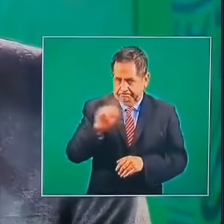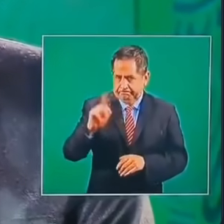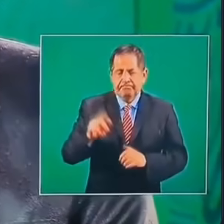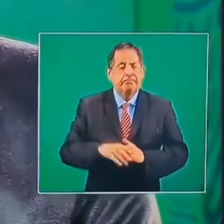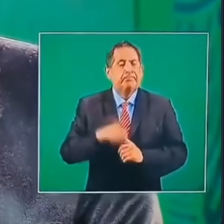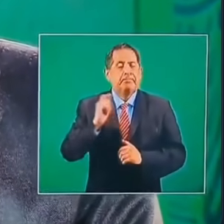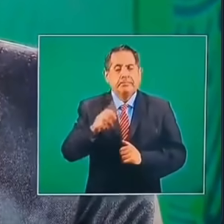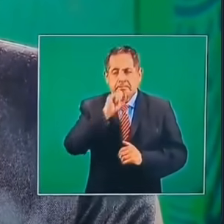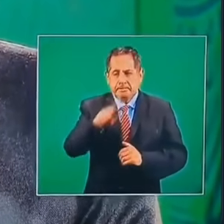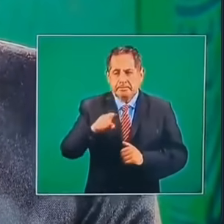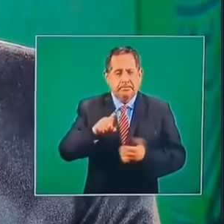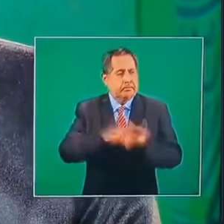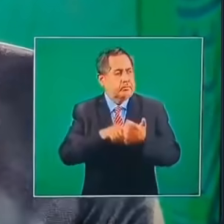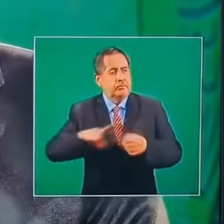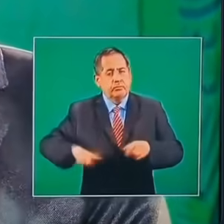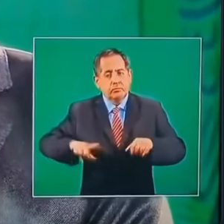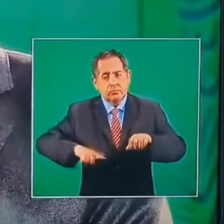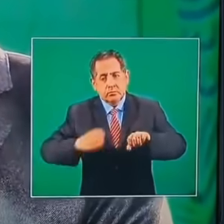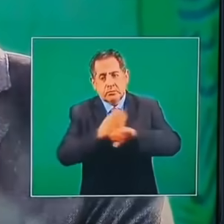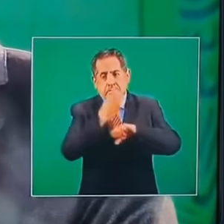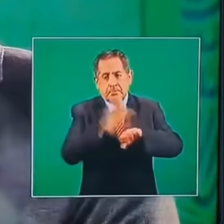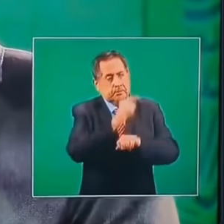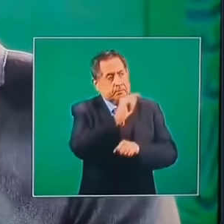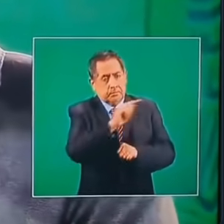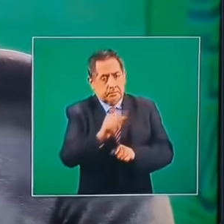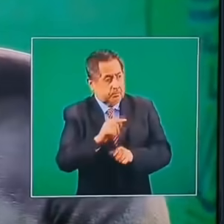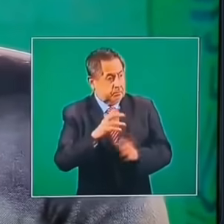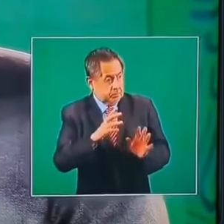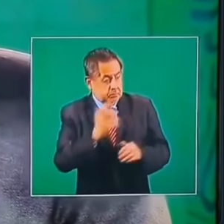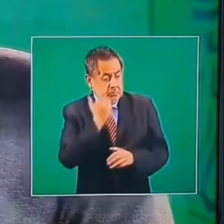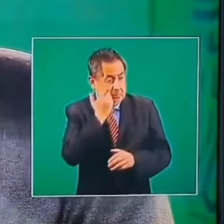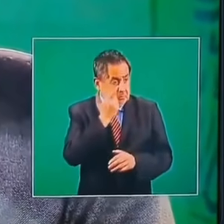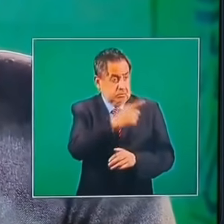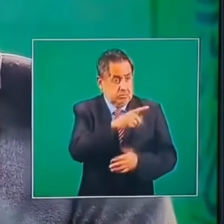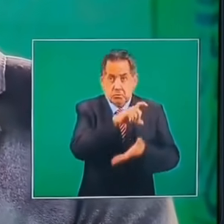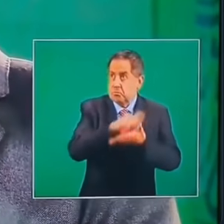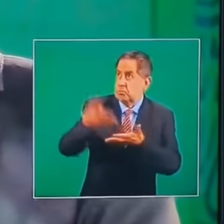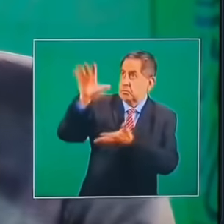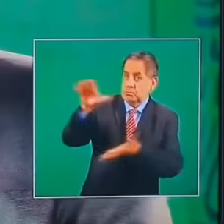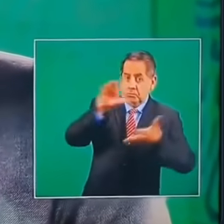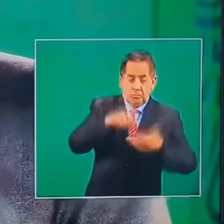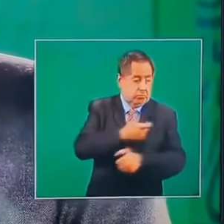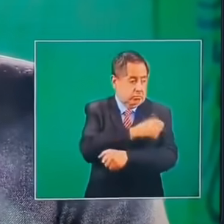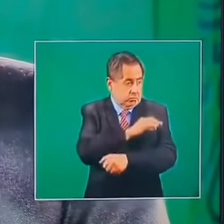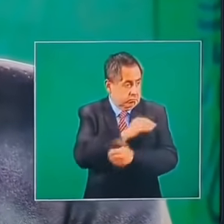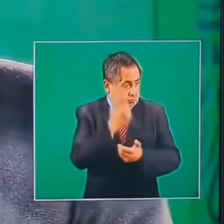Lo mismo en el caso de los gobiernos estatales. Quieren adquirir vacunas,